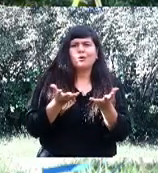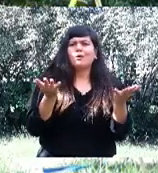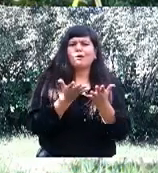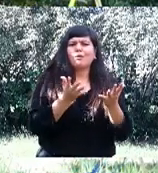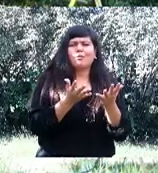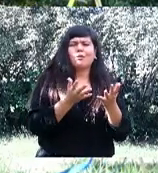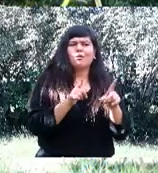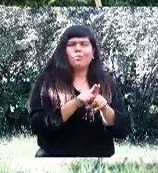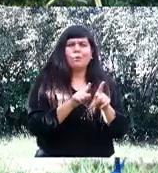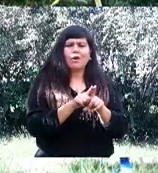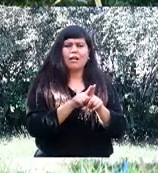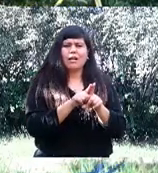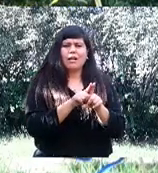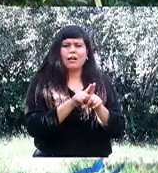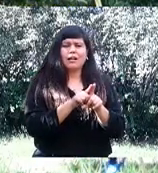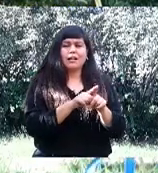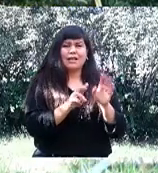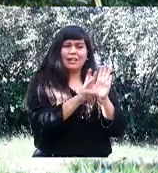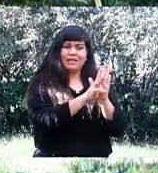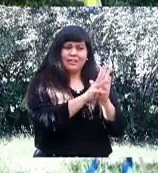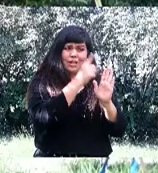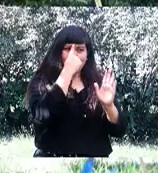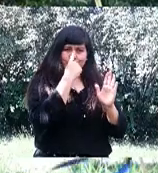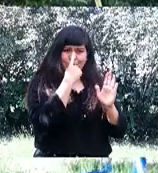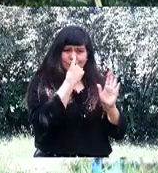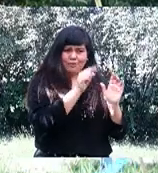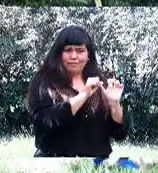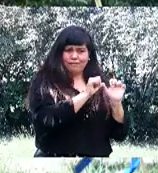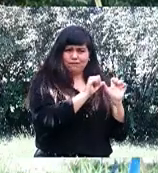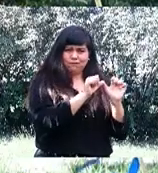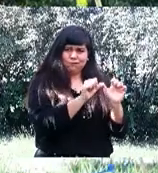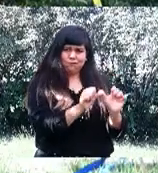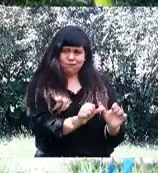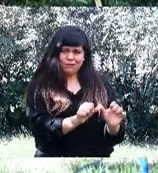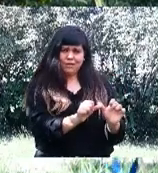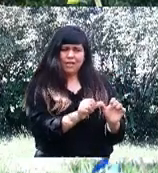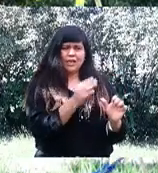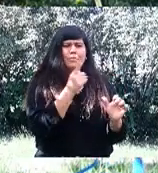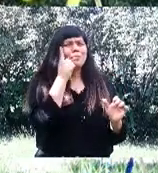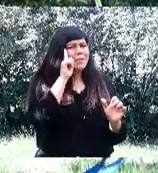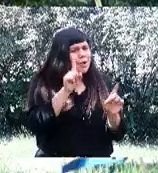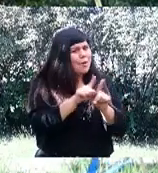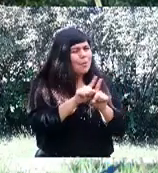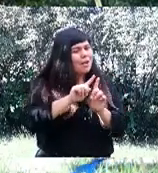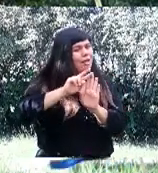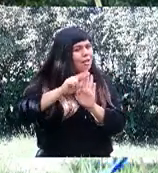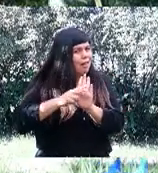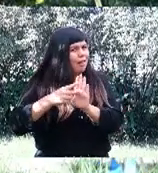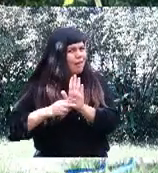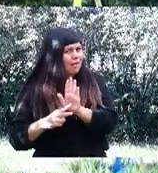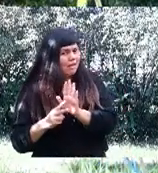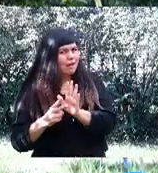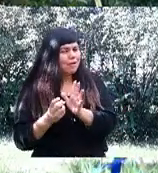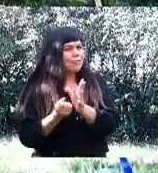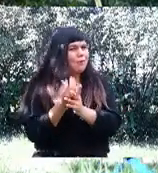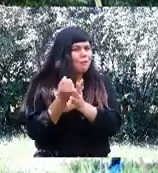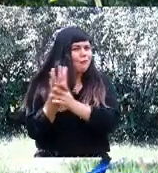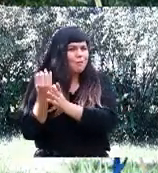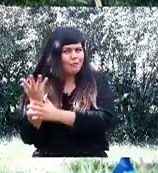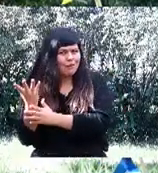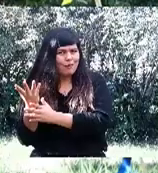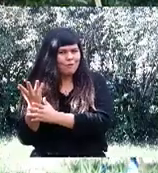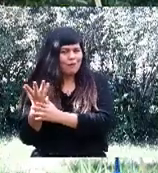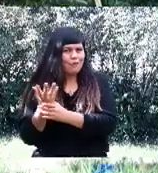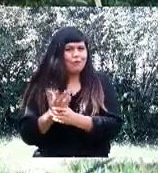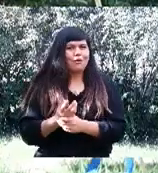mantener un poco la la identidad del museo y refrescarla y y ampliarla no solo a lo que es la palabra a lo que se